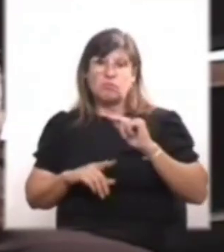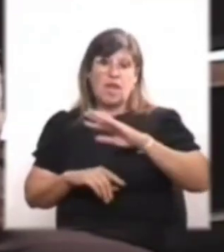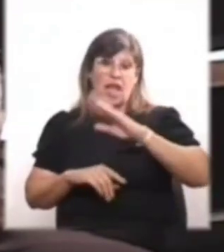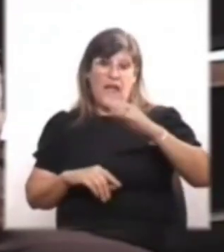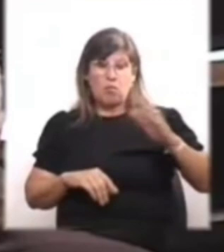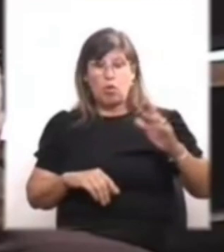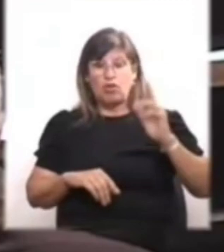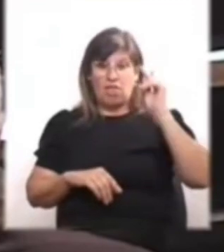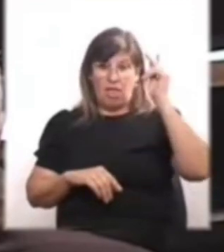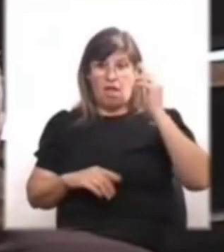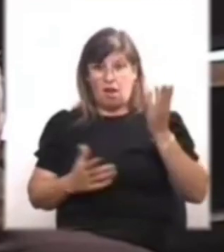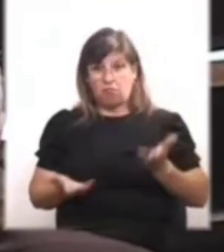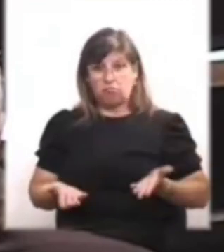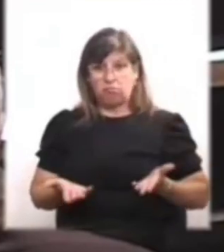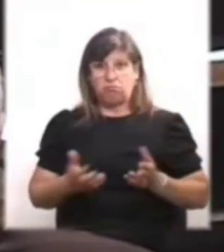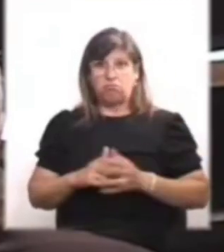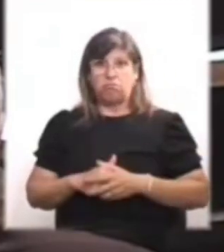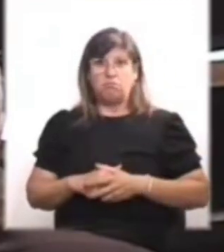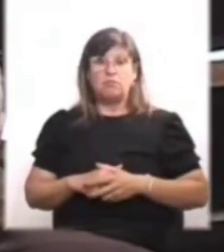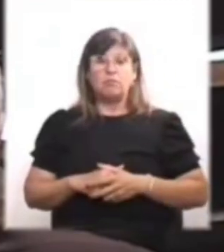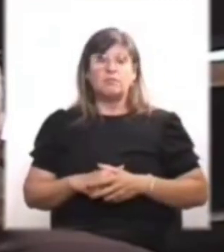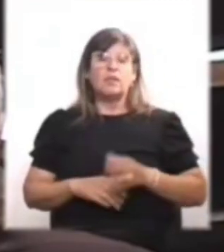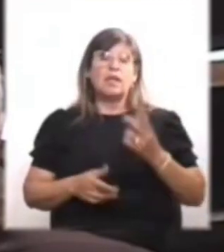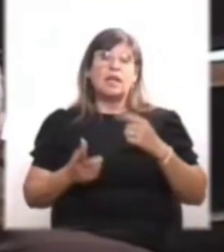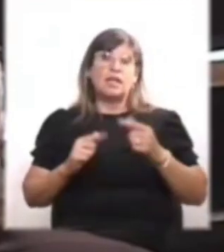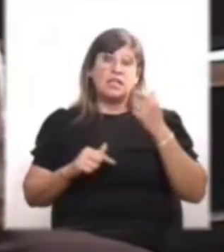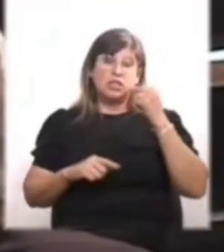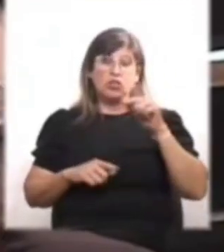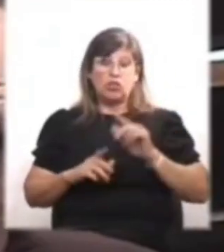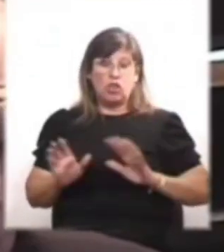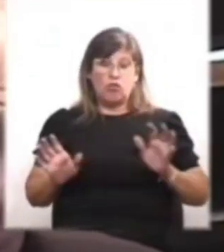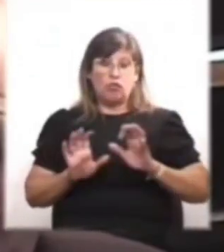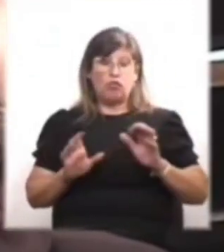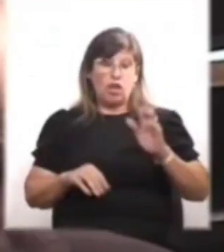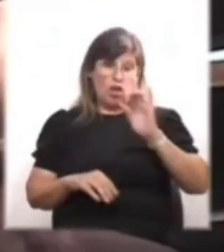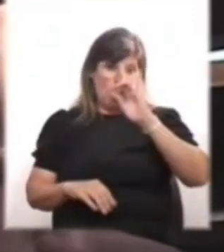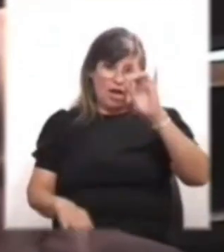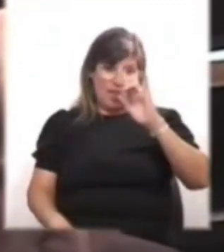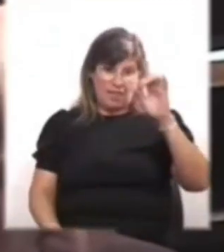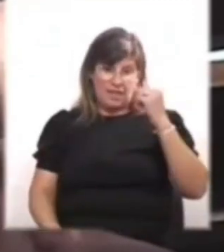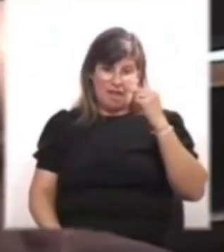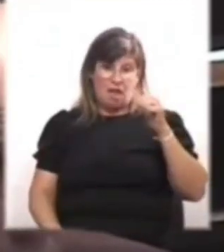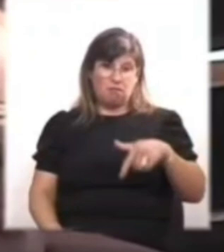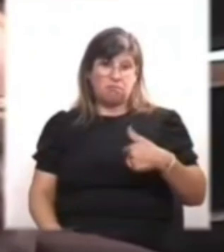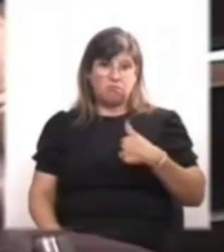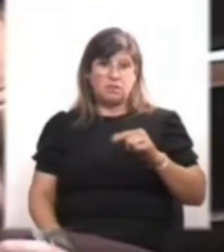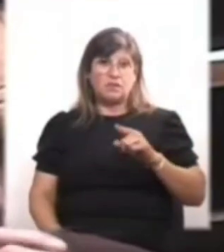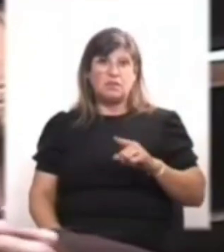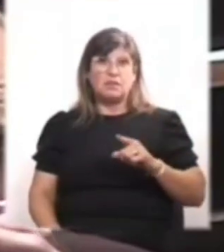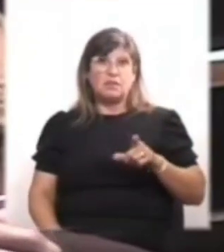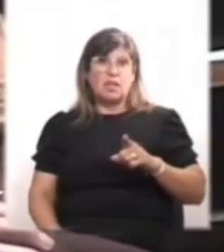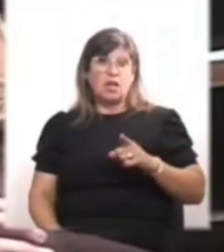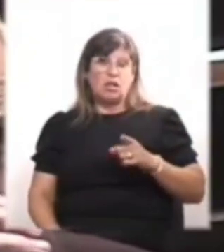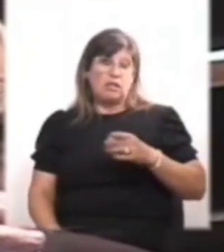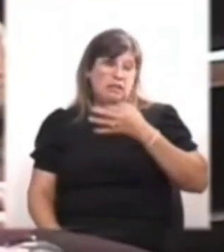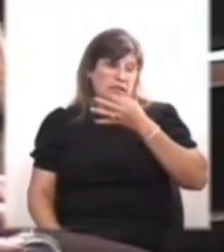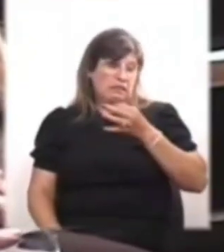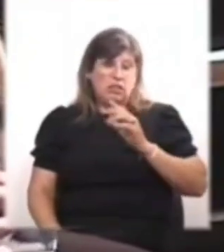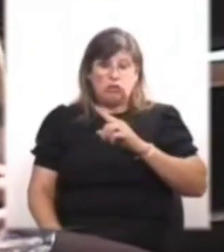monte indígena. Es decir, que los funcionarios de ganadería, con una tremenda